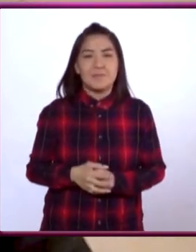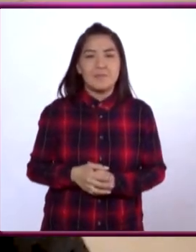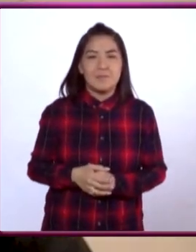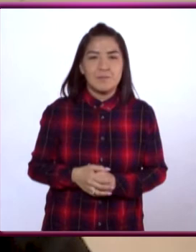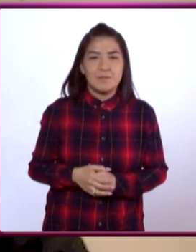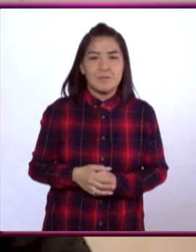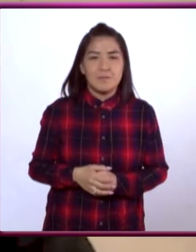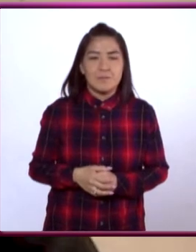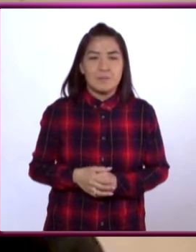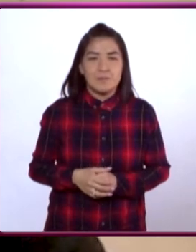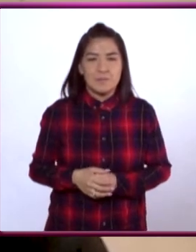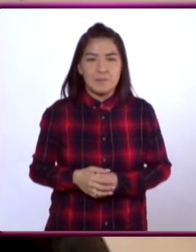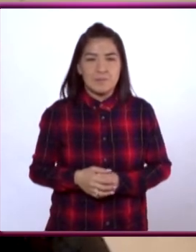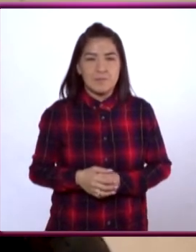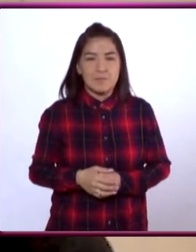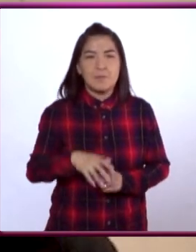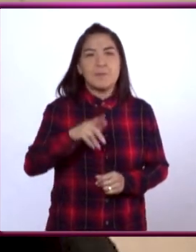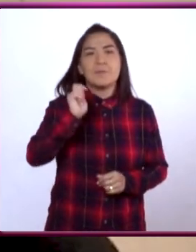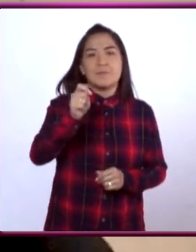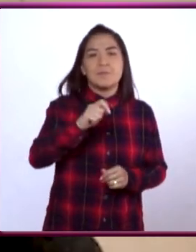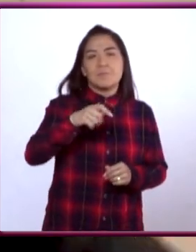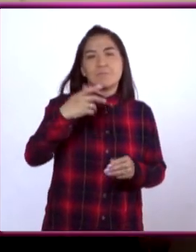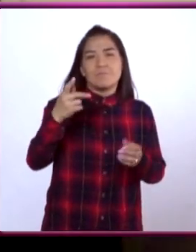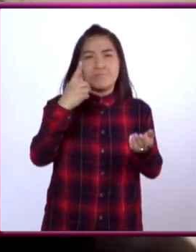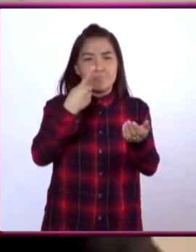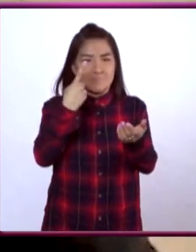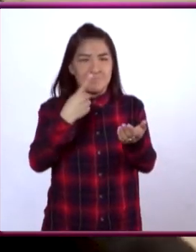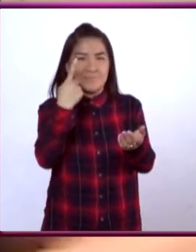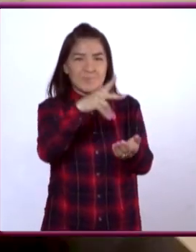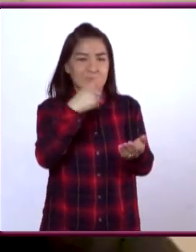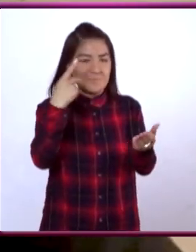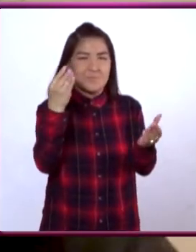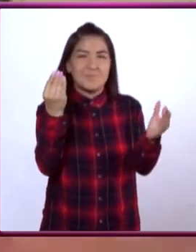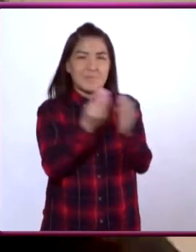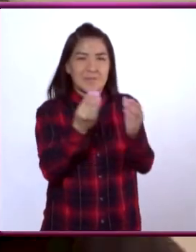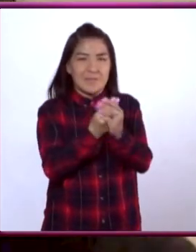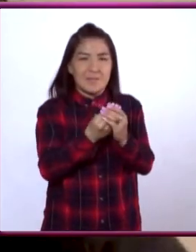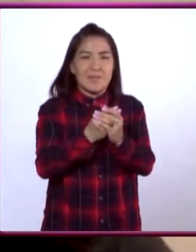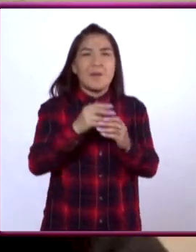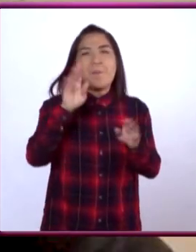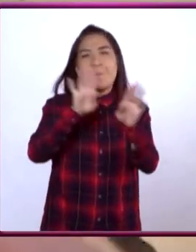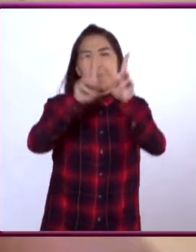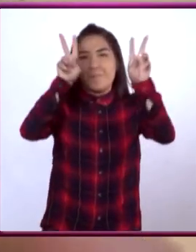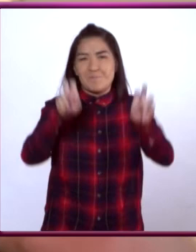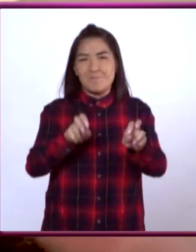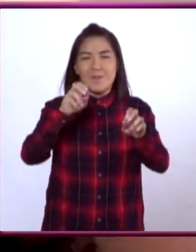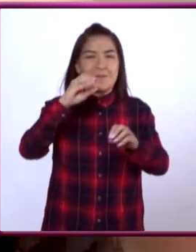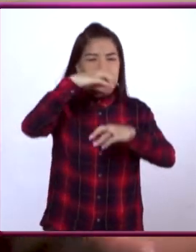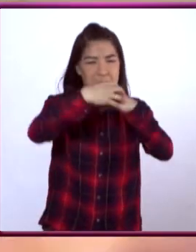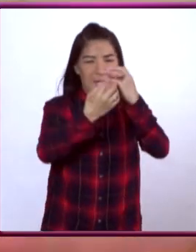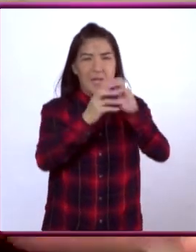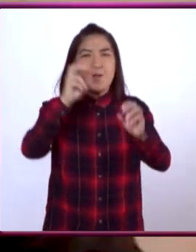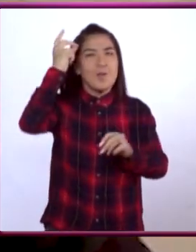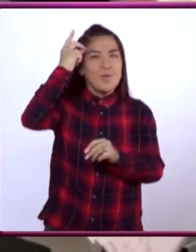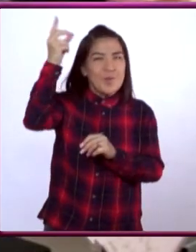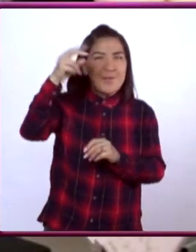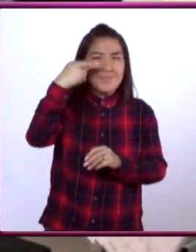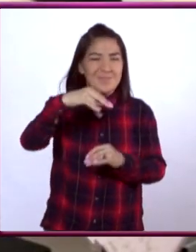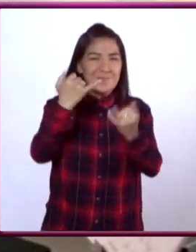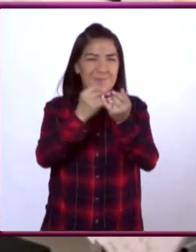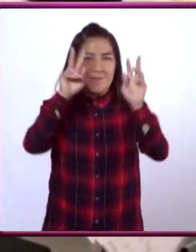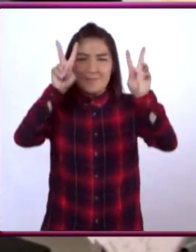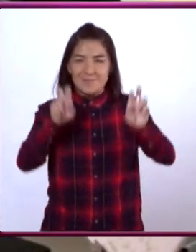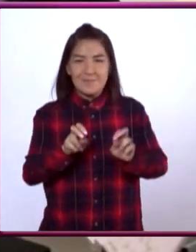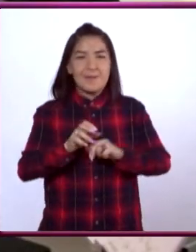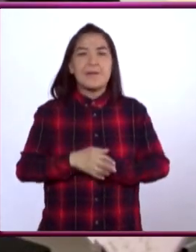masa. Por eso se le decía la partícula de Dios o lo que sea. Lo que tenemos que entender, que es bien básico, es